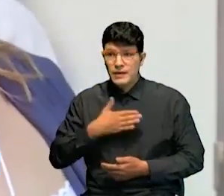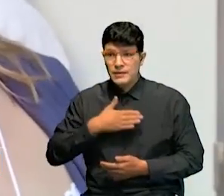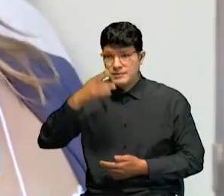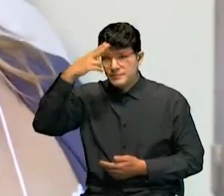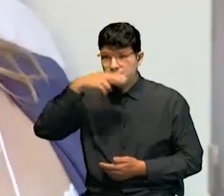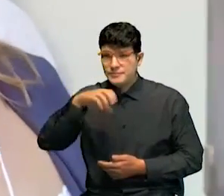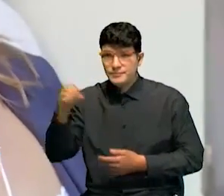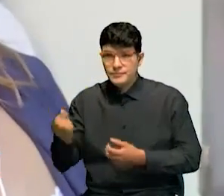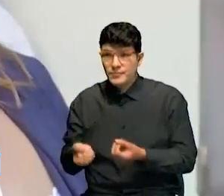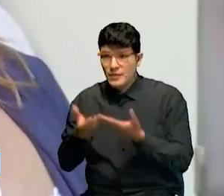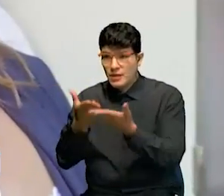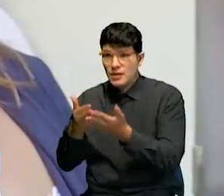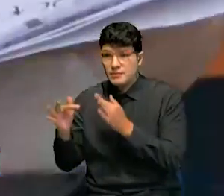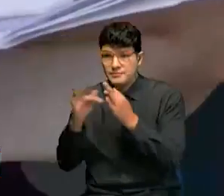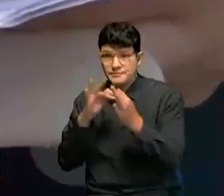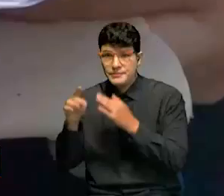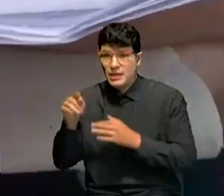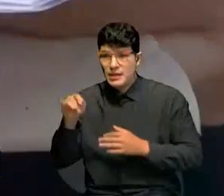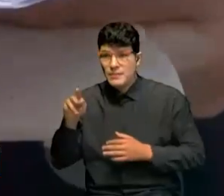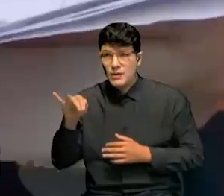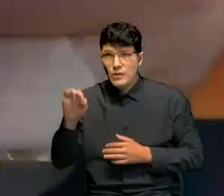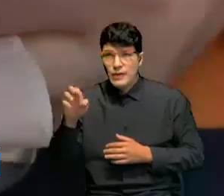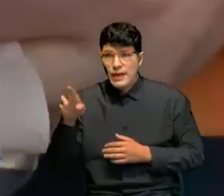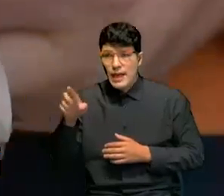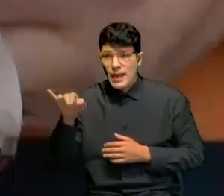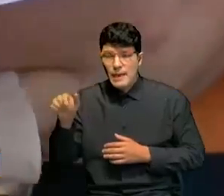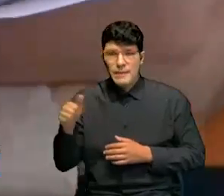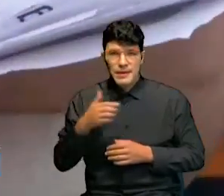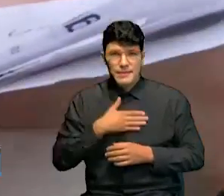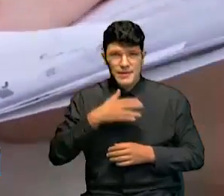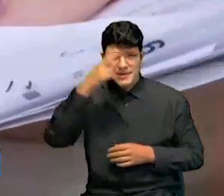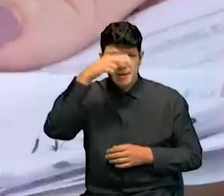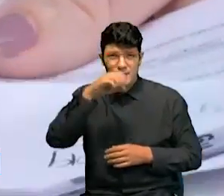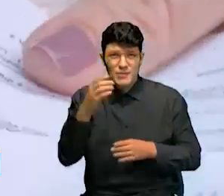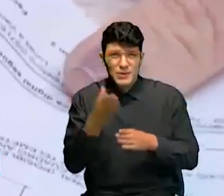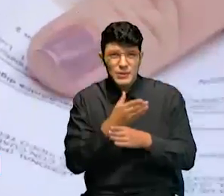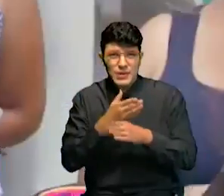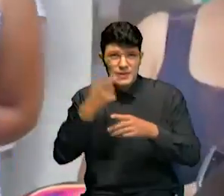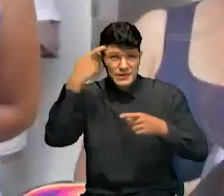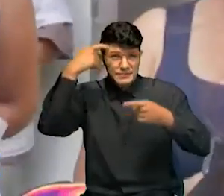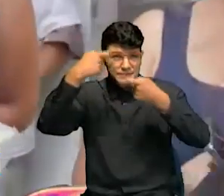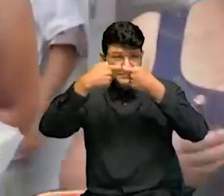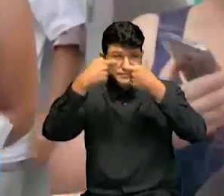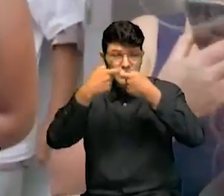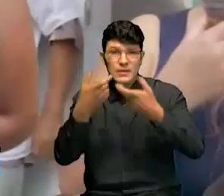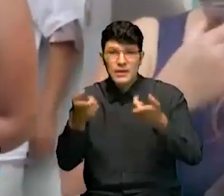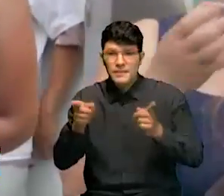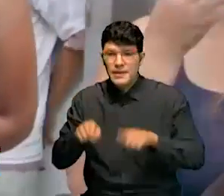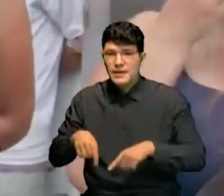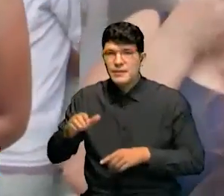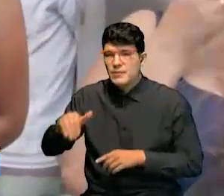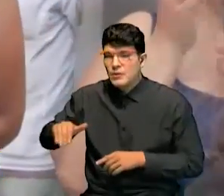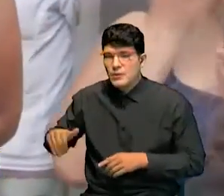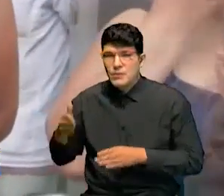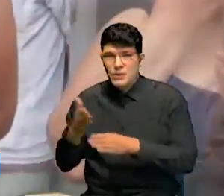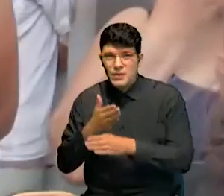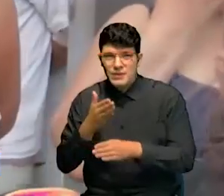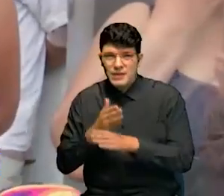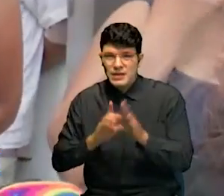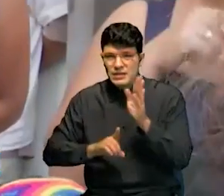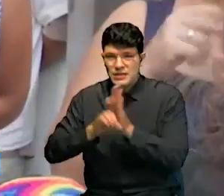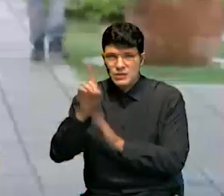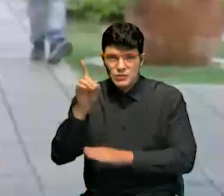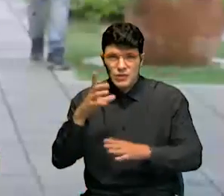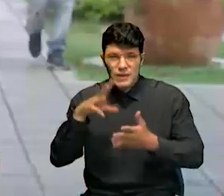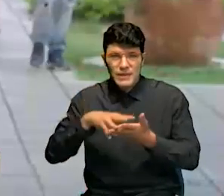mí o funcional mi hijo sufre de crisis epilépticas tiene un retraso generalizado en su desarrollo tiene